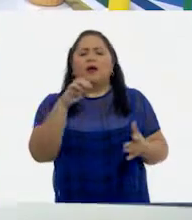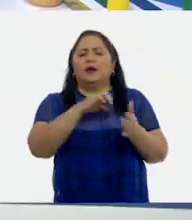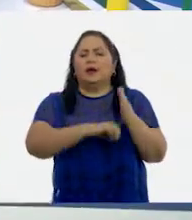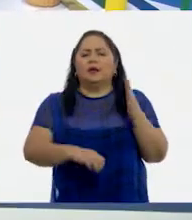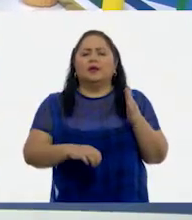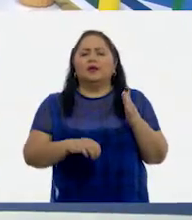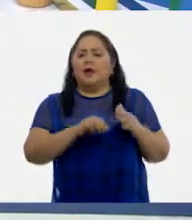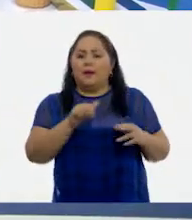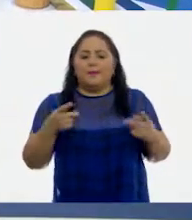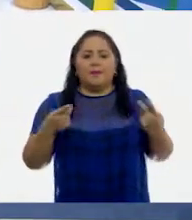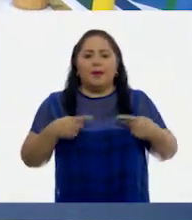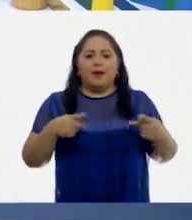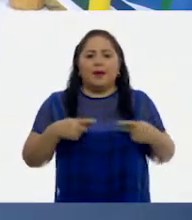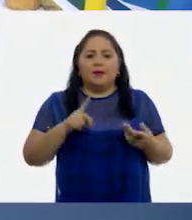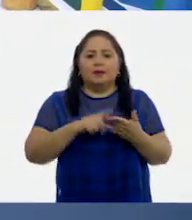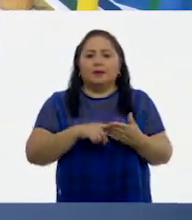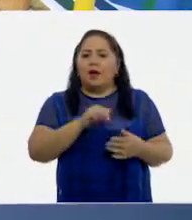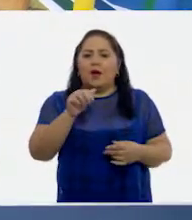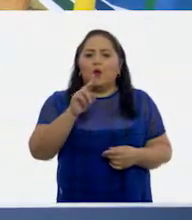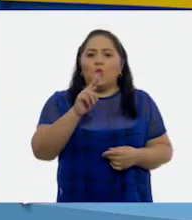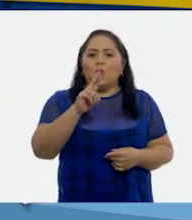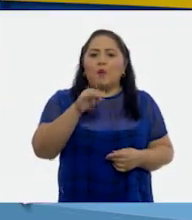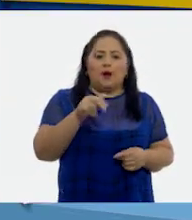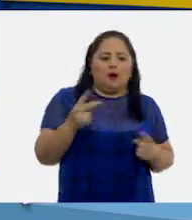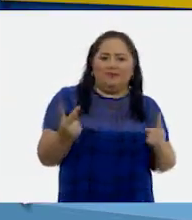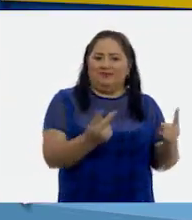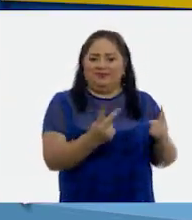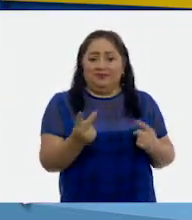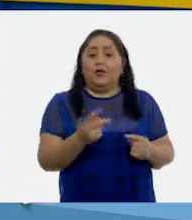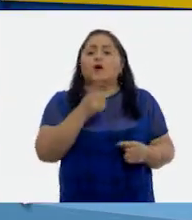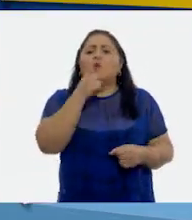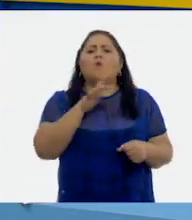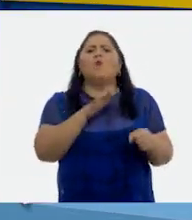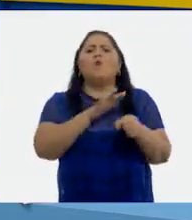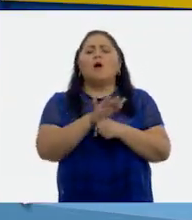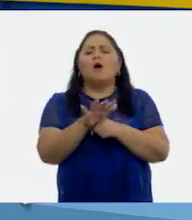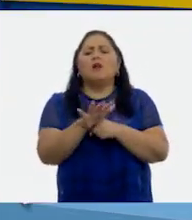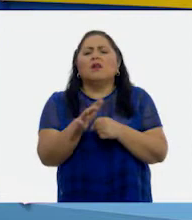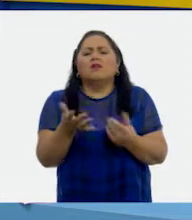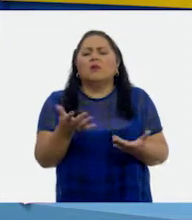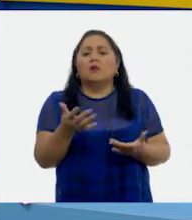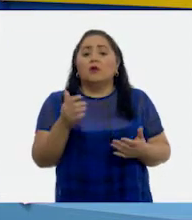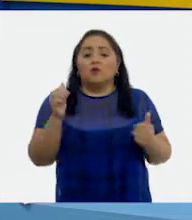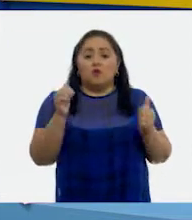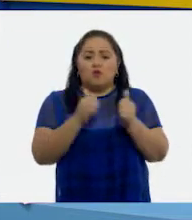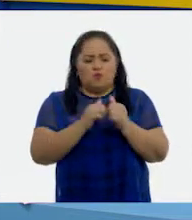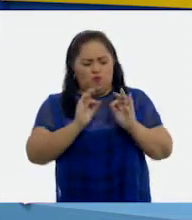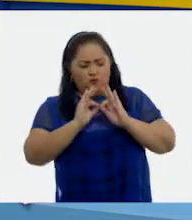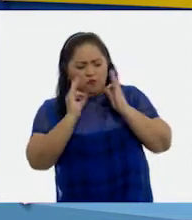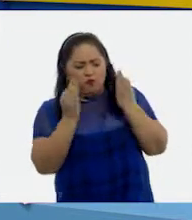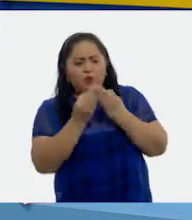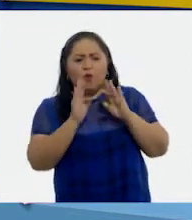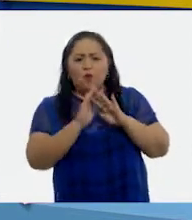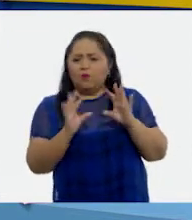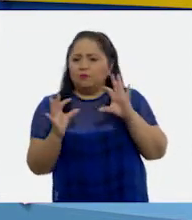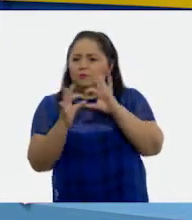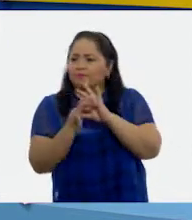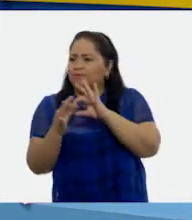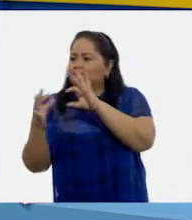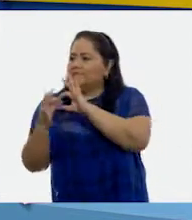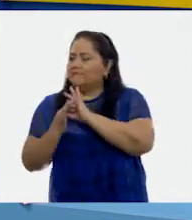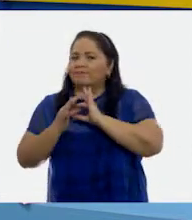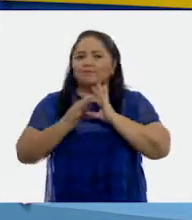Respecto a las personas que viven en las zonas urbanas. Una de ellas tiene que ver con la forma en que se relacionan las